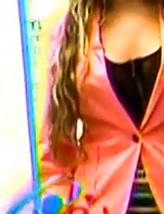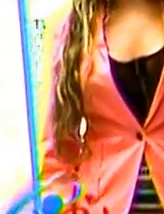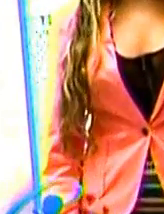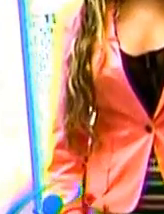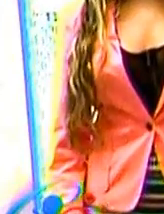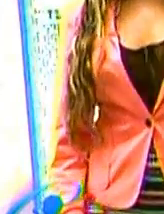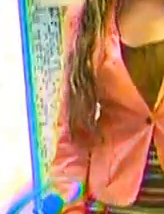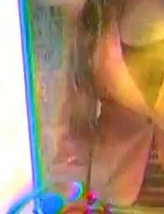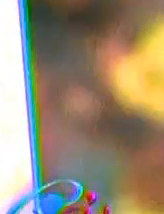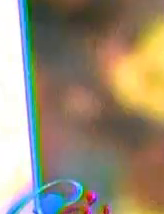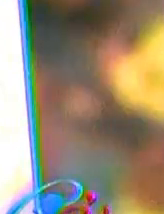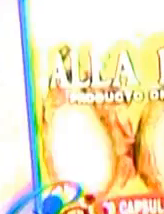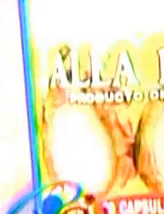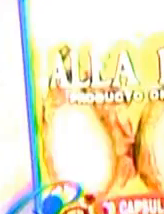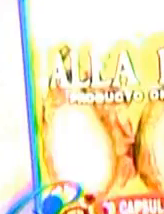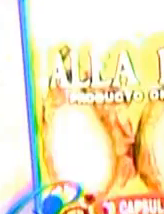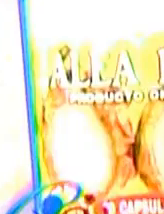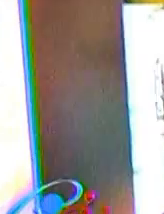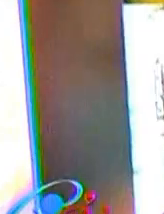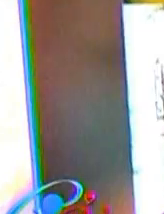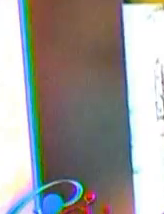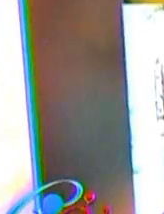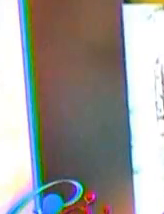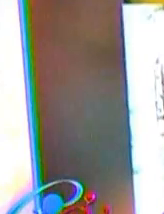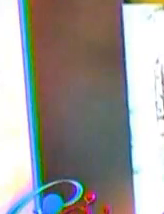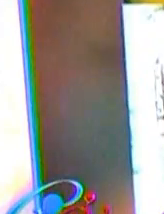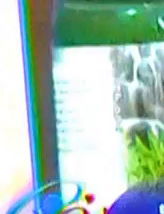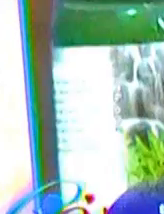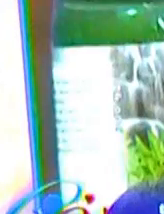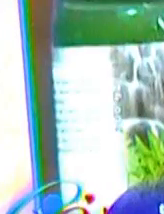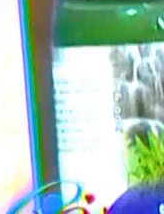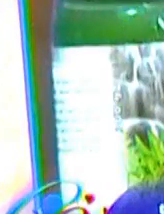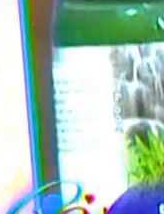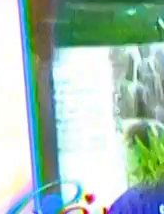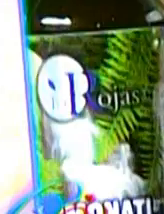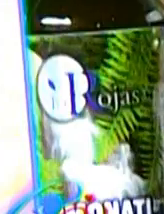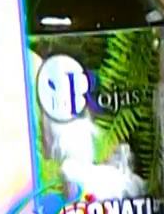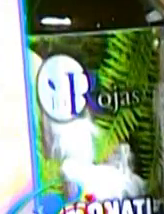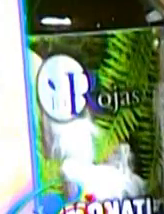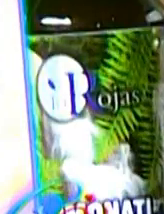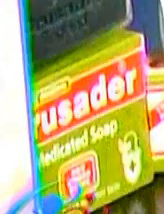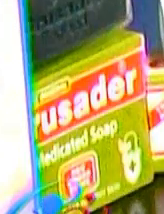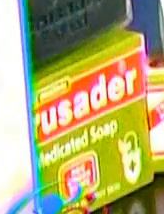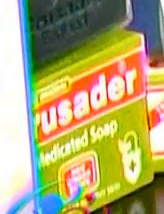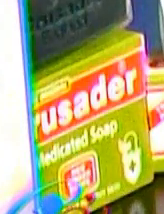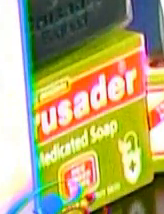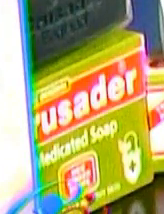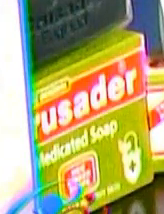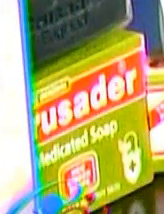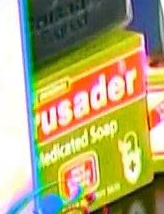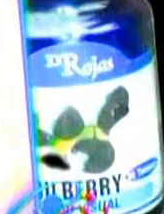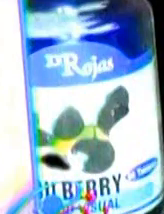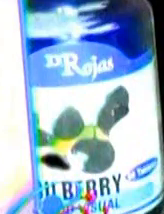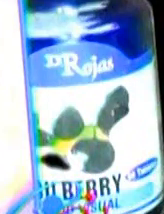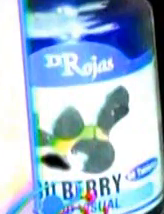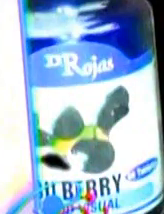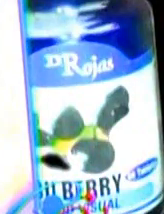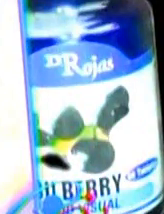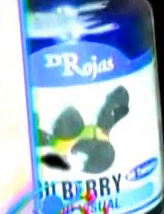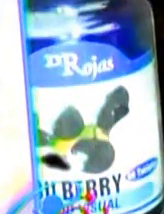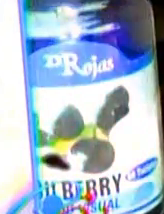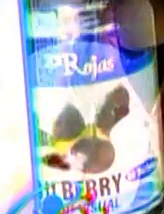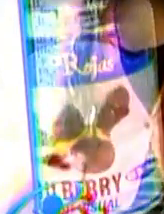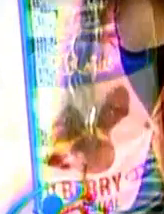Aristizábal. Hoy quiero contarles que soy la representante de los productos Dr. Rojas en Bogotá y Cundinamarca. Llámeme para tener el gusto de atenderlo.